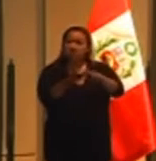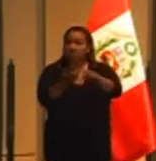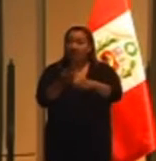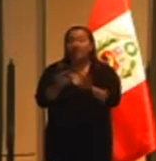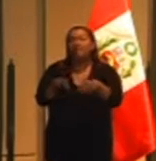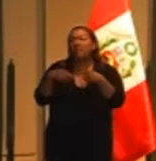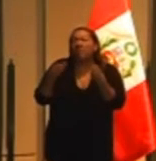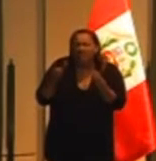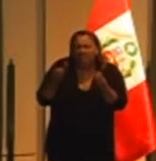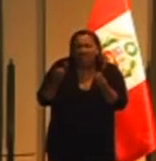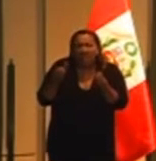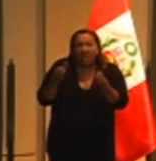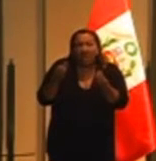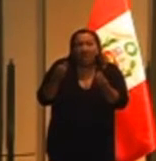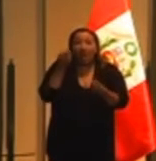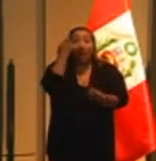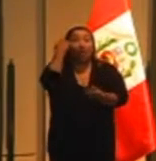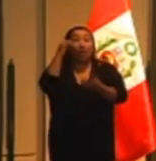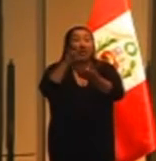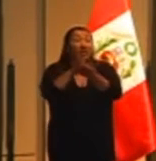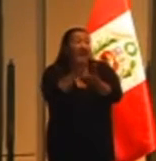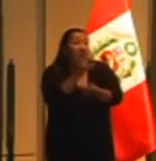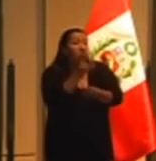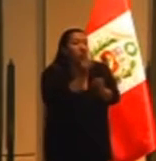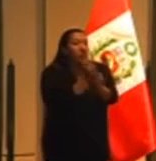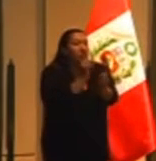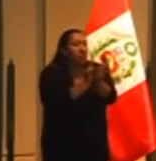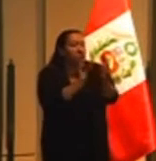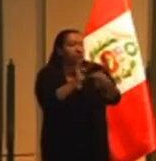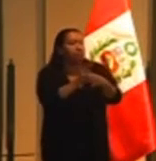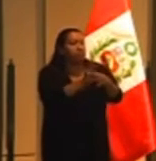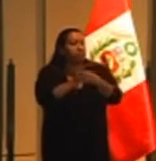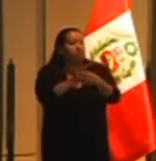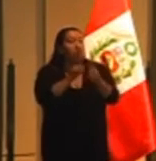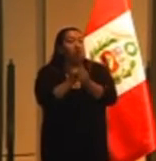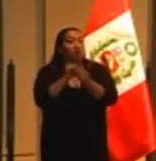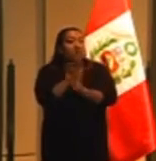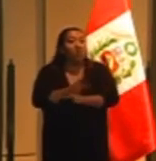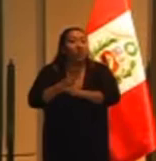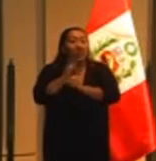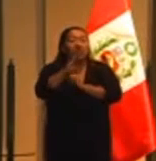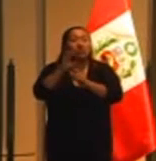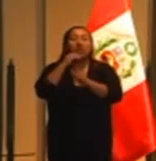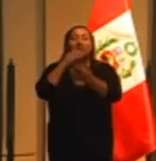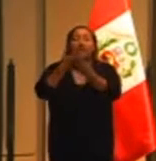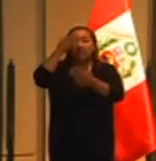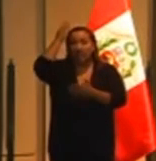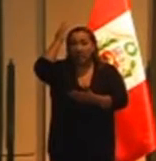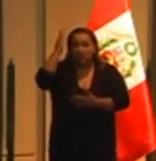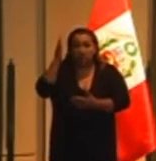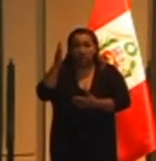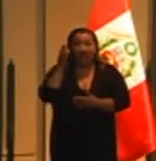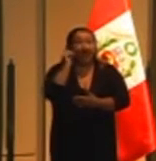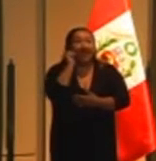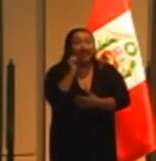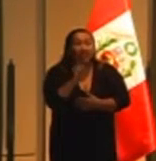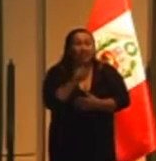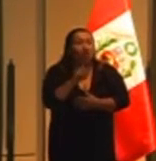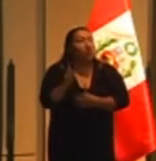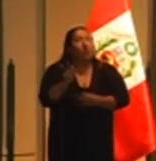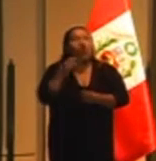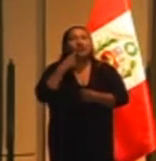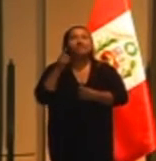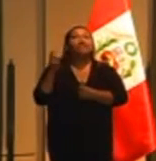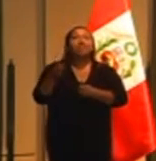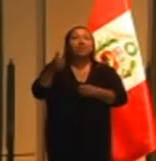qué? Porque como hay un trabajo sostenido en seguridad ciudadana, gracias a Dios, esa no es ahora la